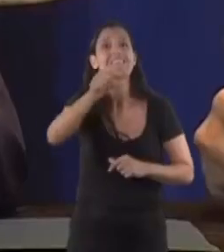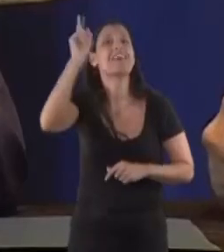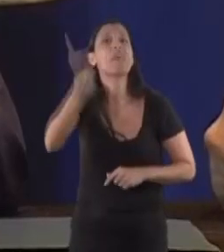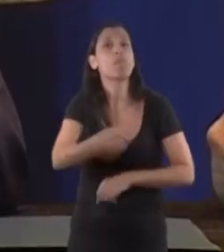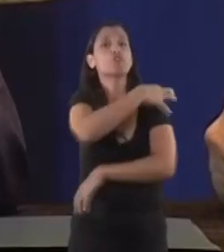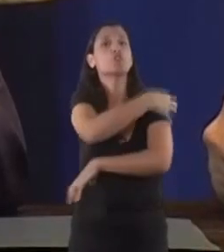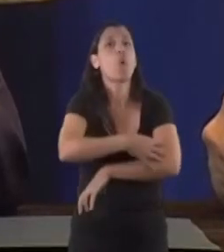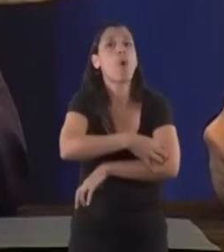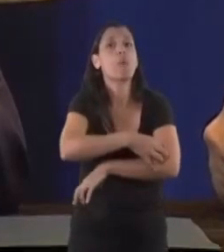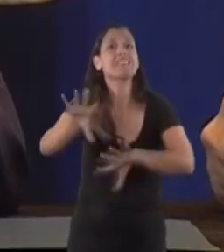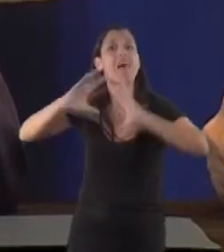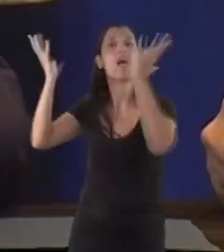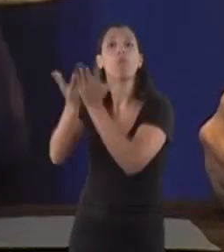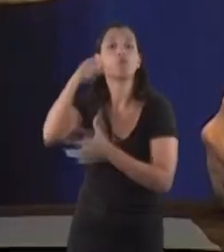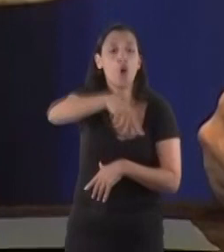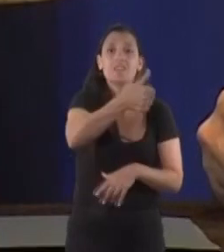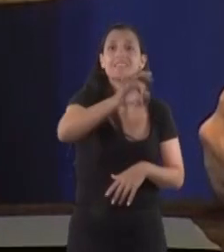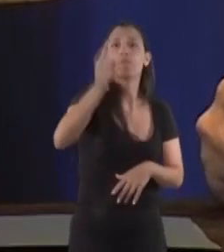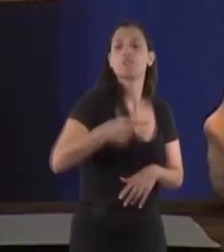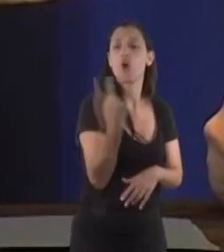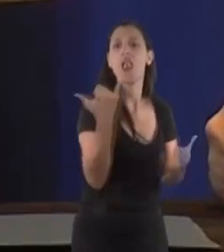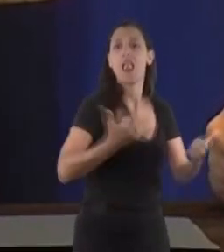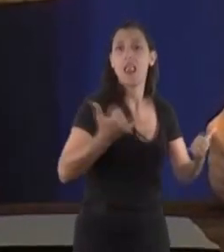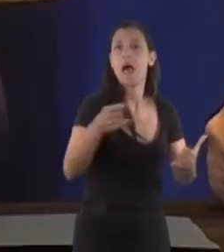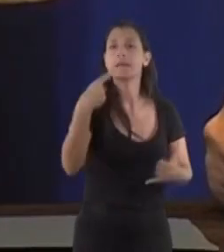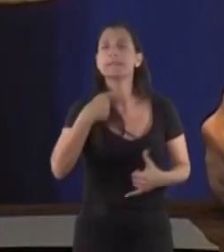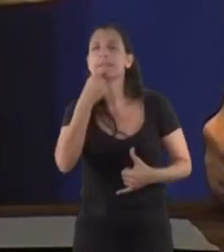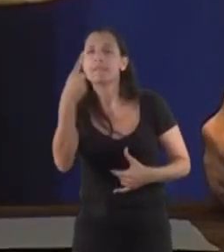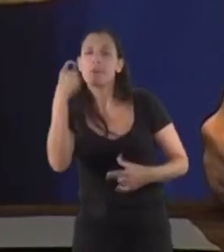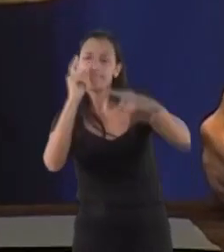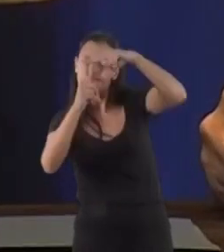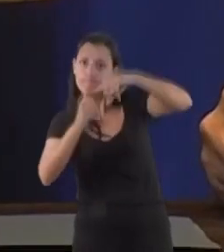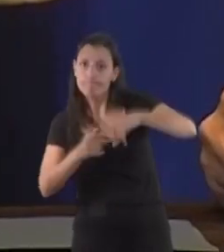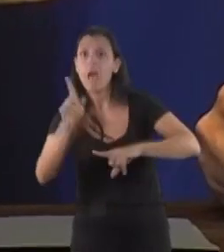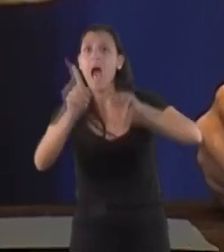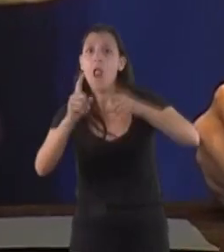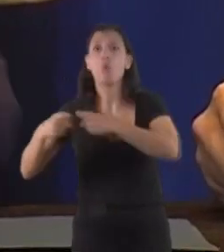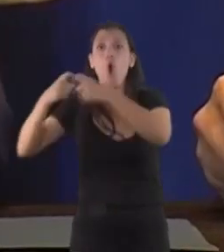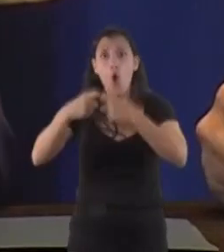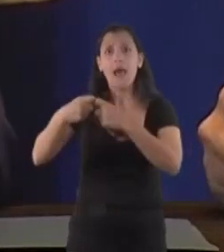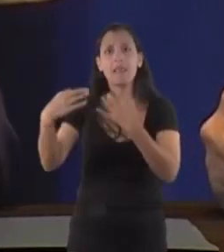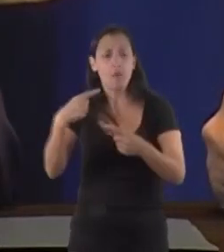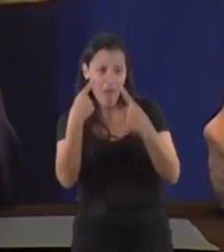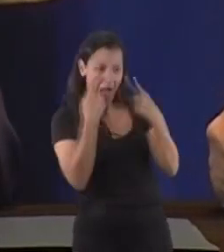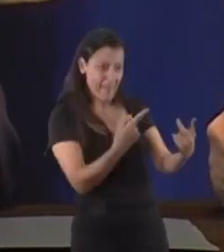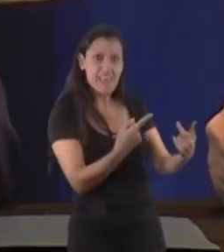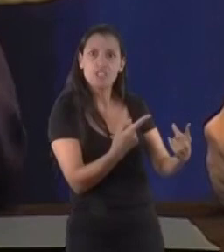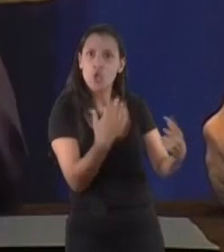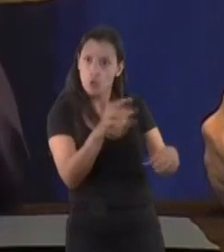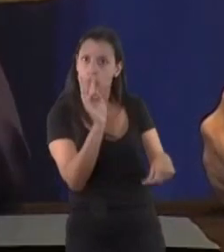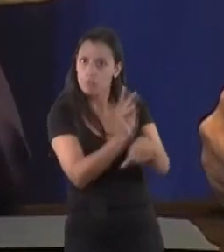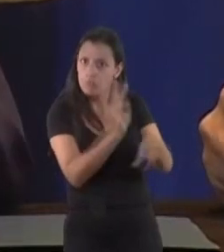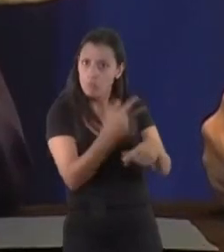mundo. Si tuvieran ese dato en cuenta, los organismos de crédito internacional nos prestarían más atención y estarían